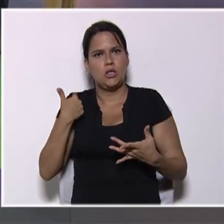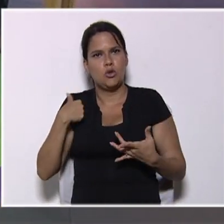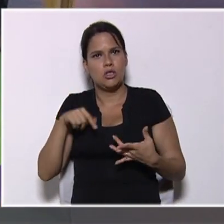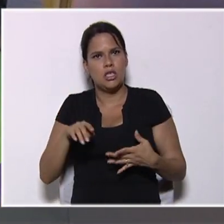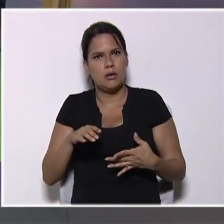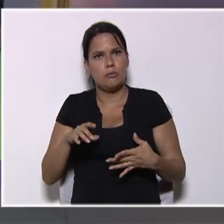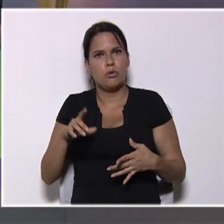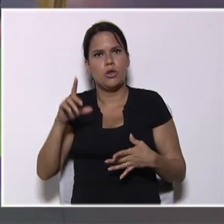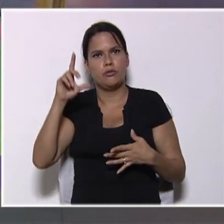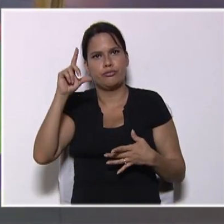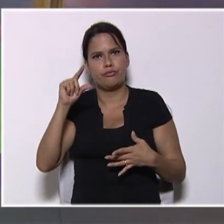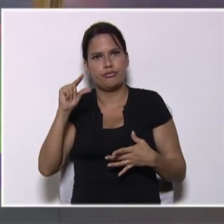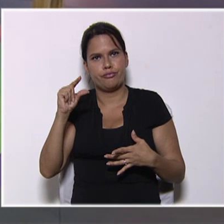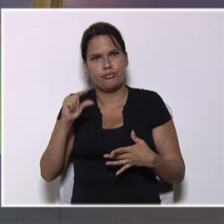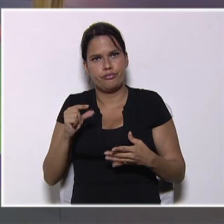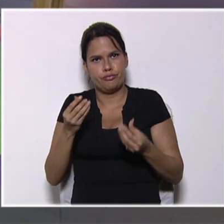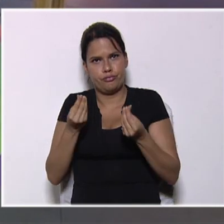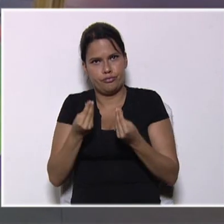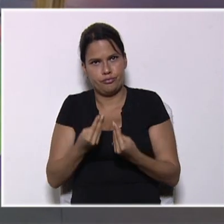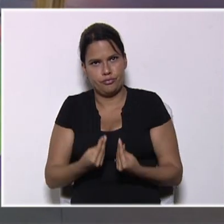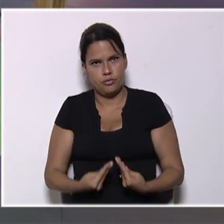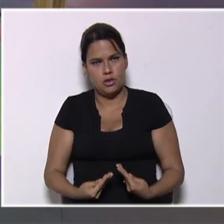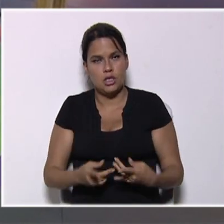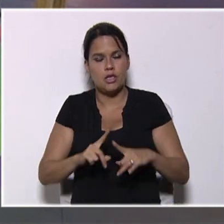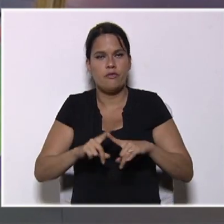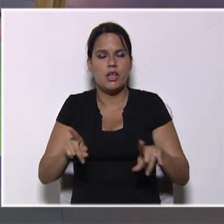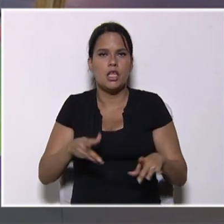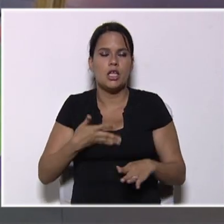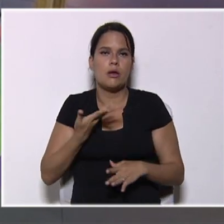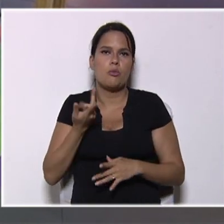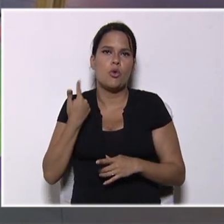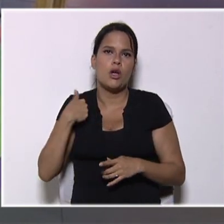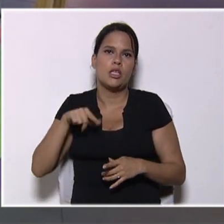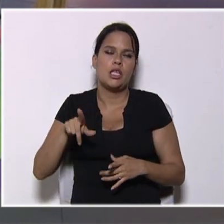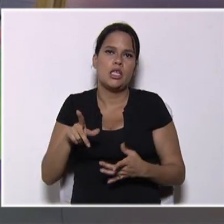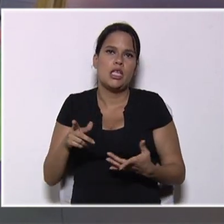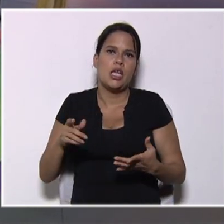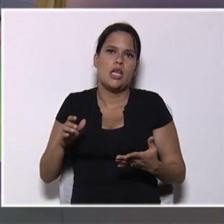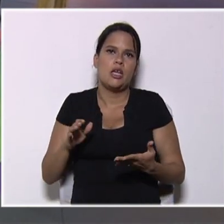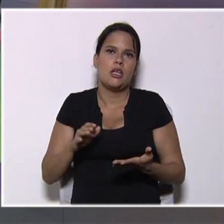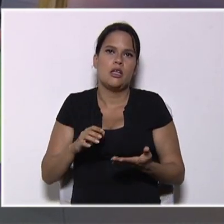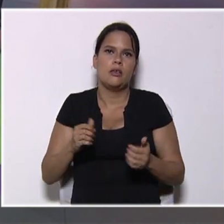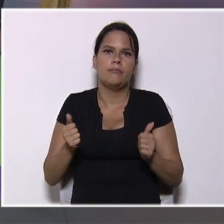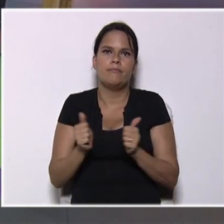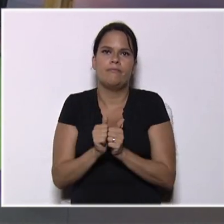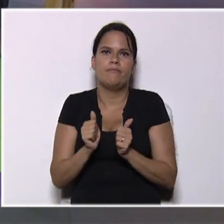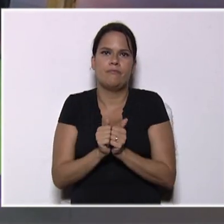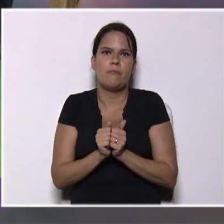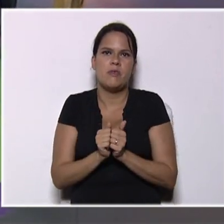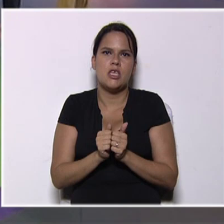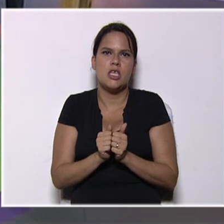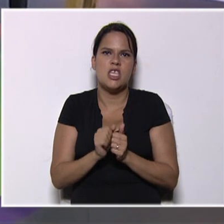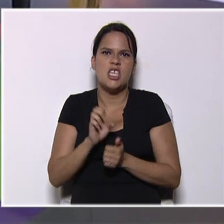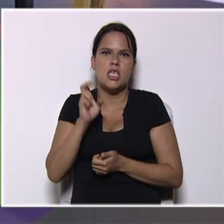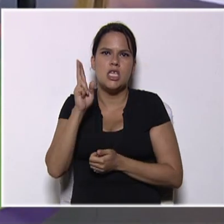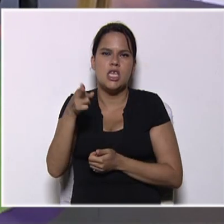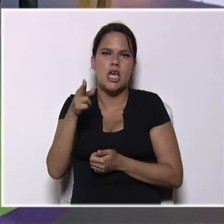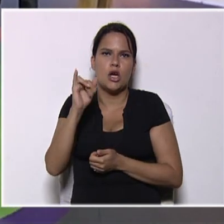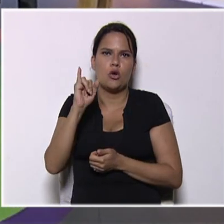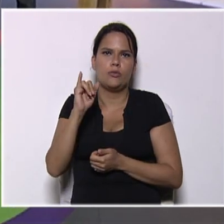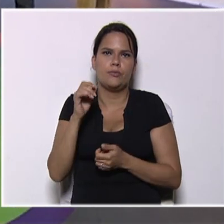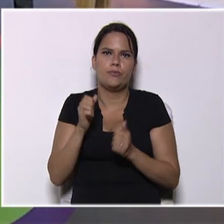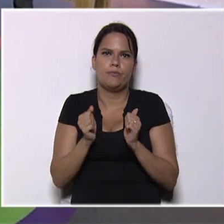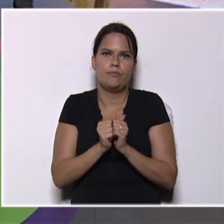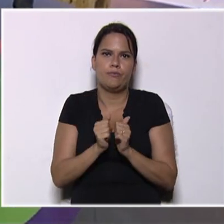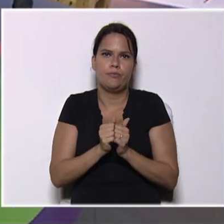en el ambiente diferente al que pueda tener, por ejemplo, una lámina de metal. El hierro. También